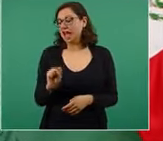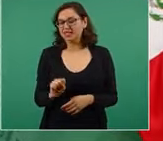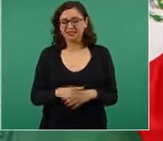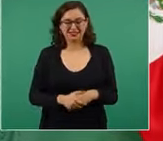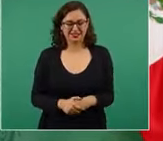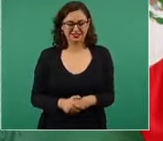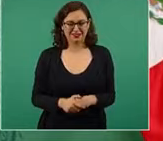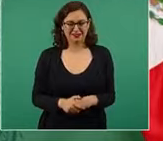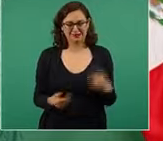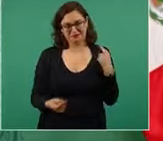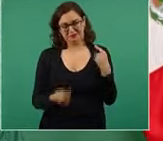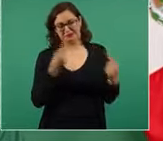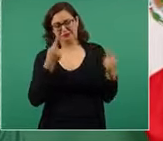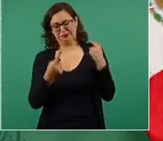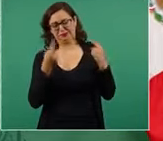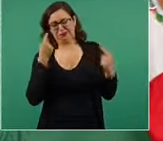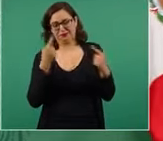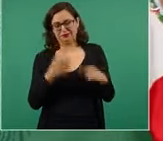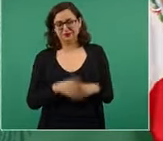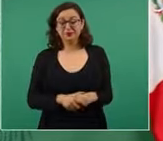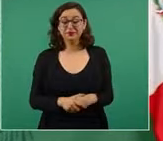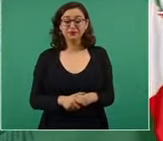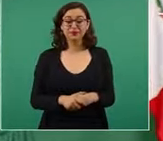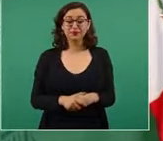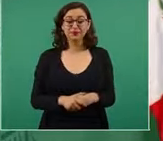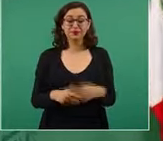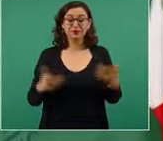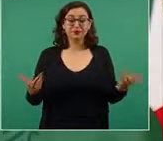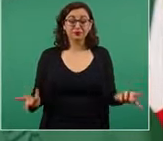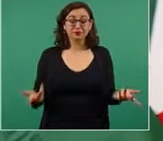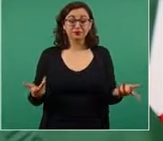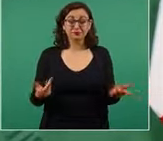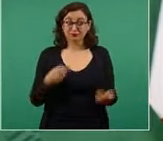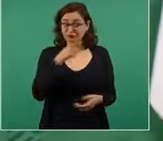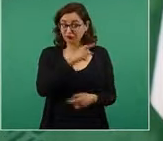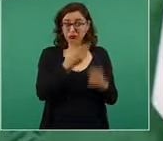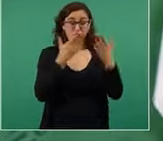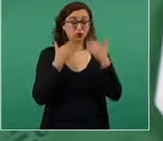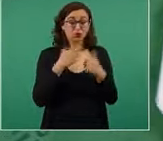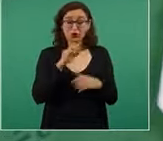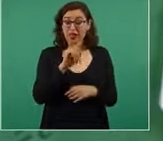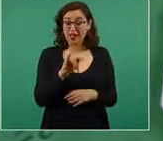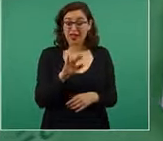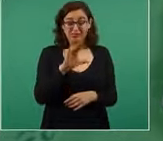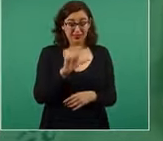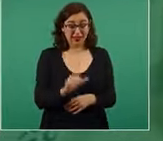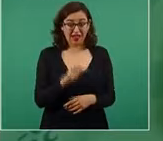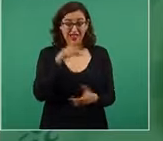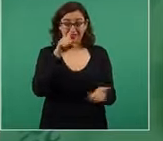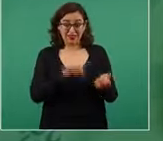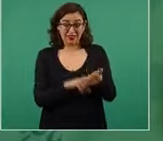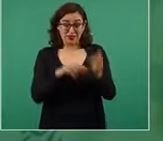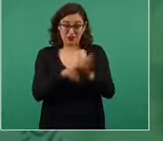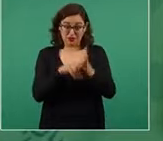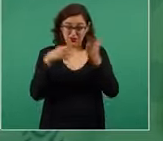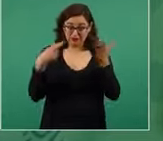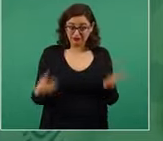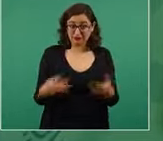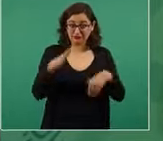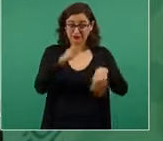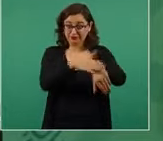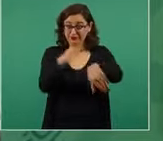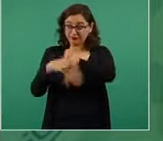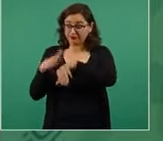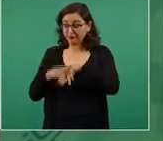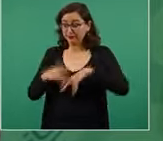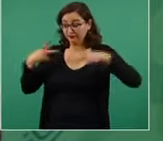llaman a los mexicanos a que no voten por